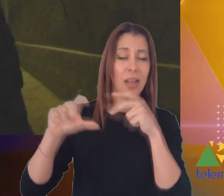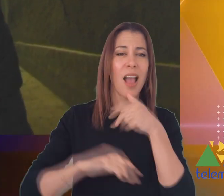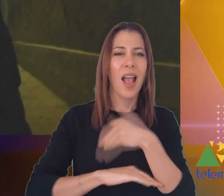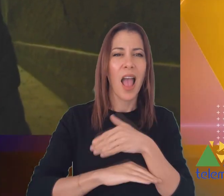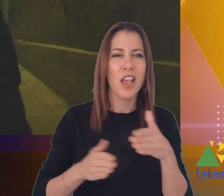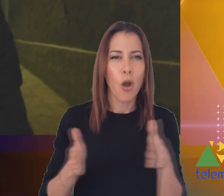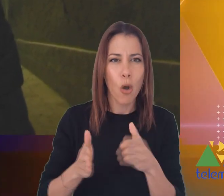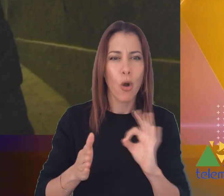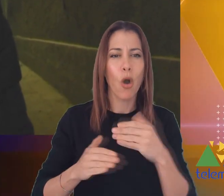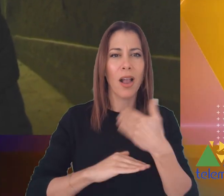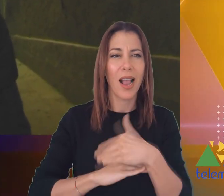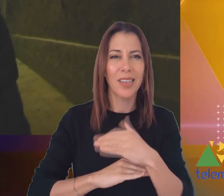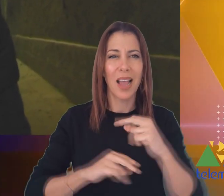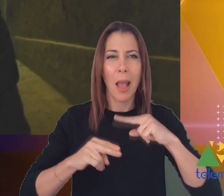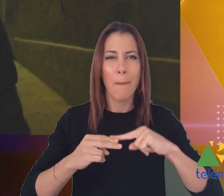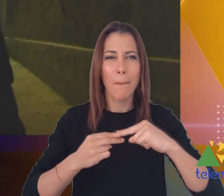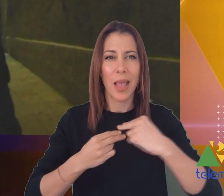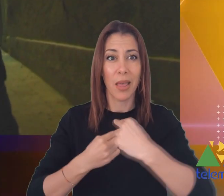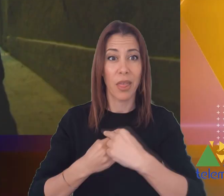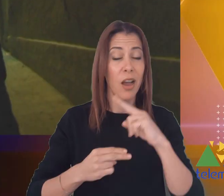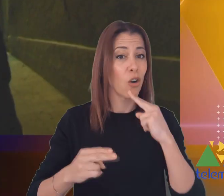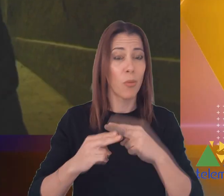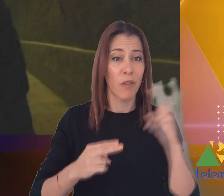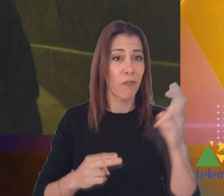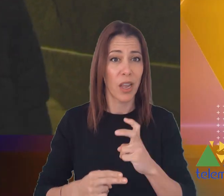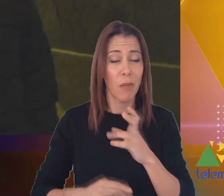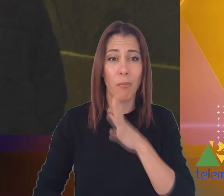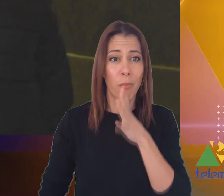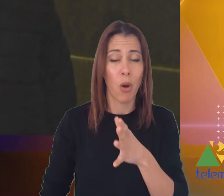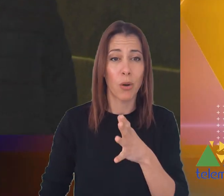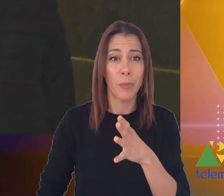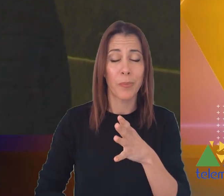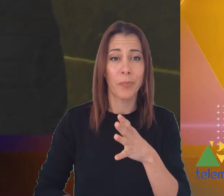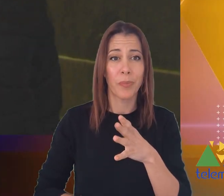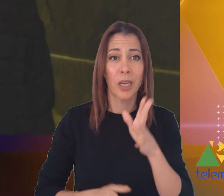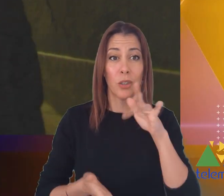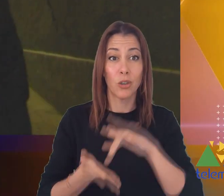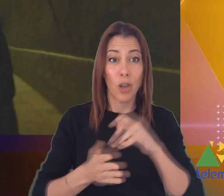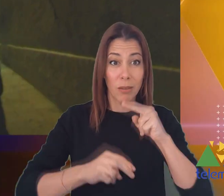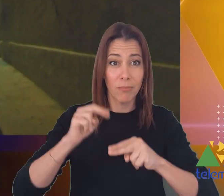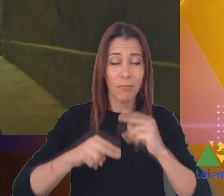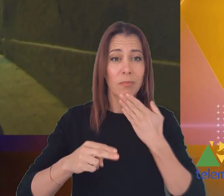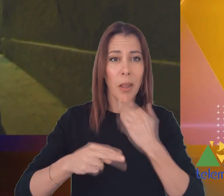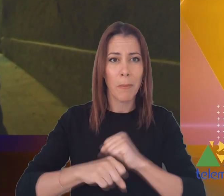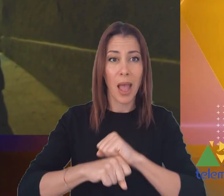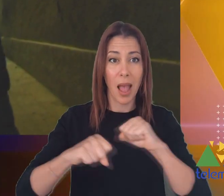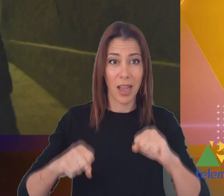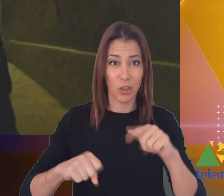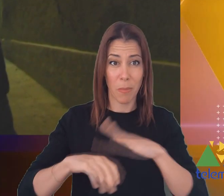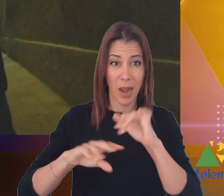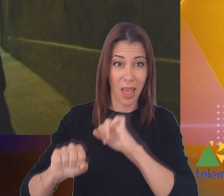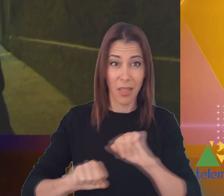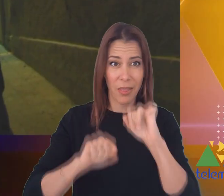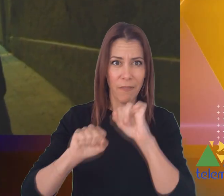de la Pieza. El nombre le viene porque cuando se construye la Iglesia Mayor, para la defensa